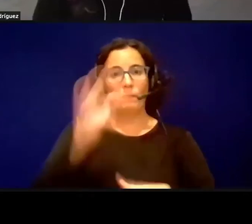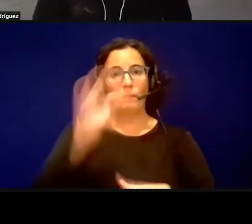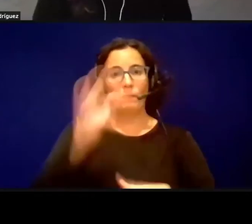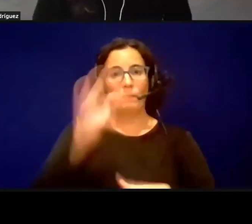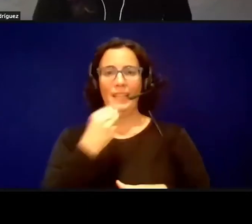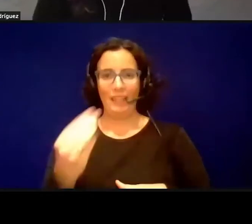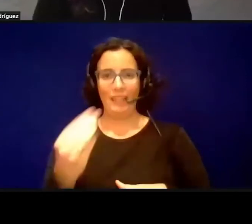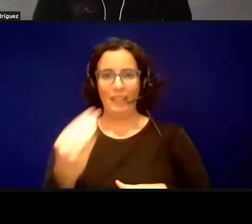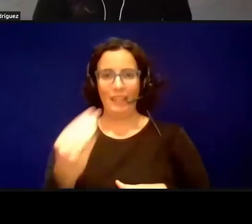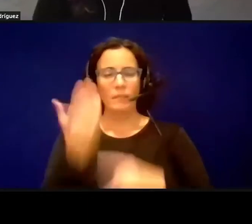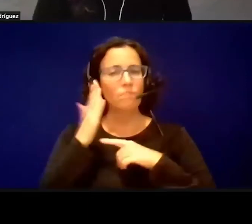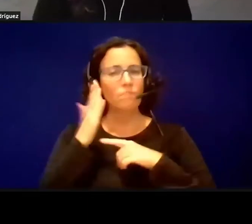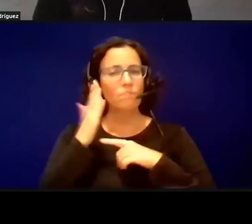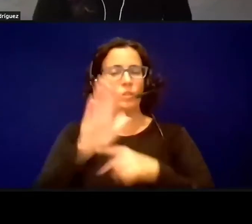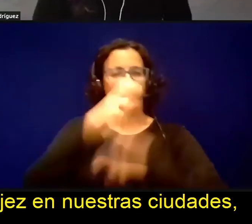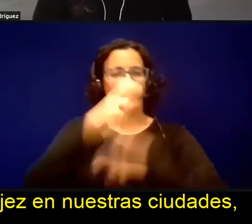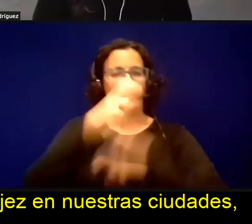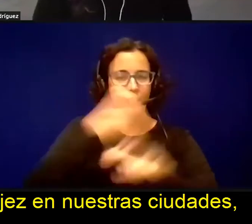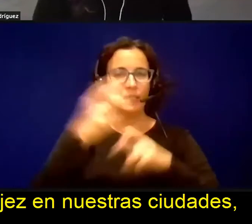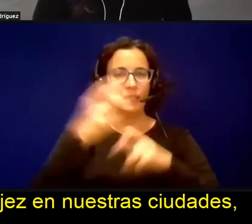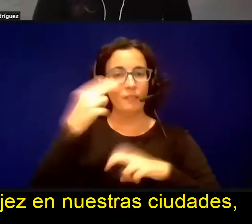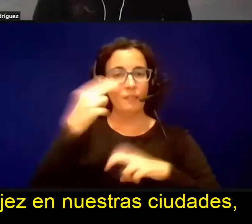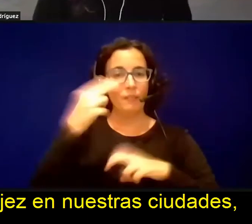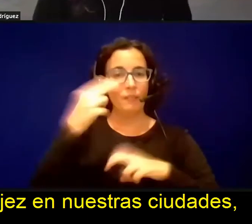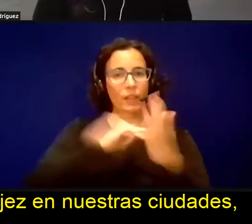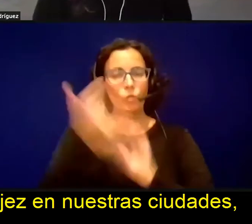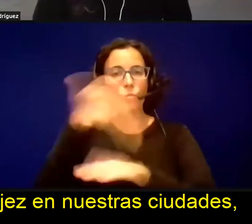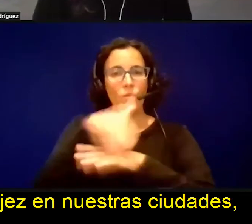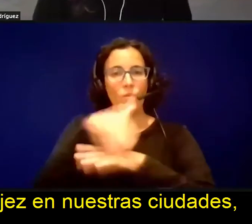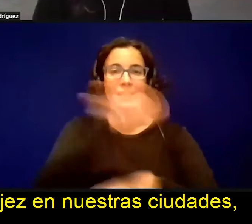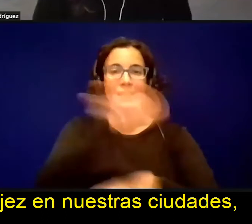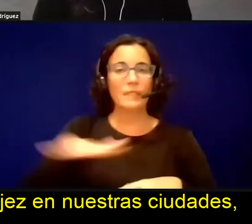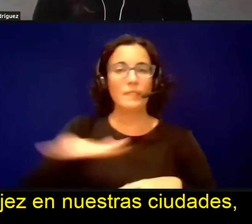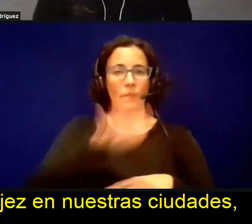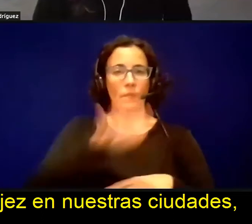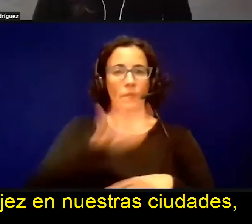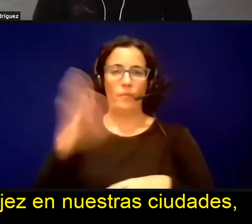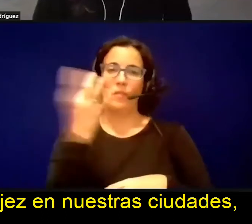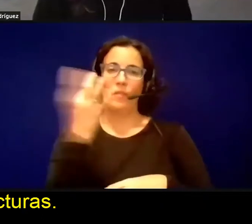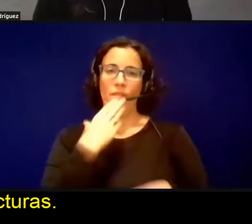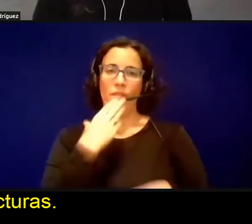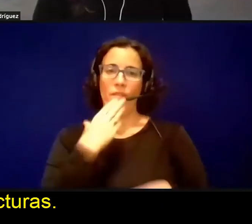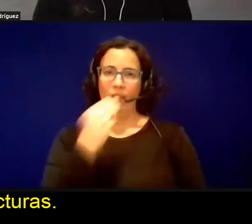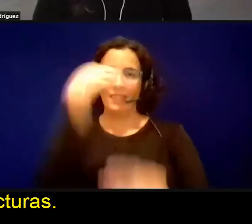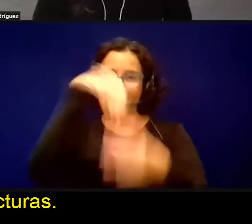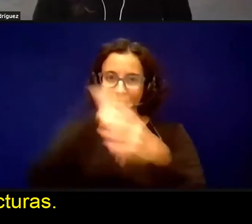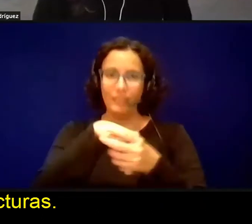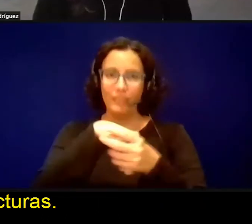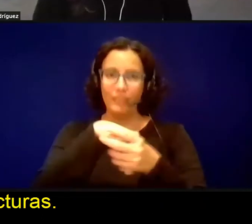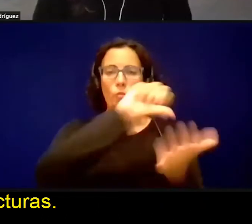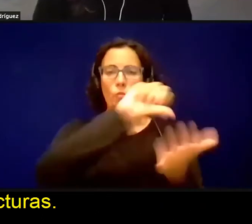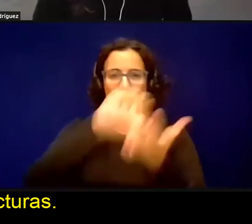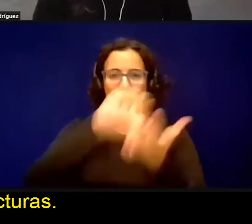revalorización, actualización y visibilidad arquitectónica y urbana del espacio que debería ocupar la vejez en nuestras ciudades, en nuestros pueblos, en nuestras arquitecturas,